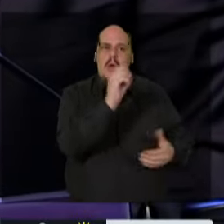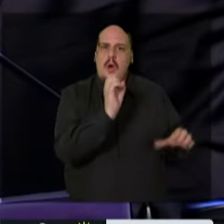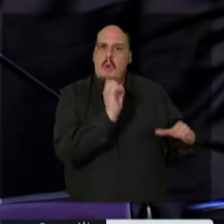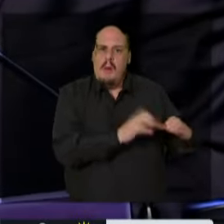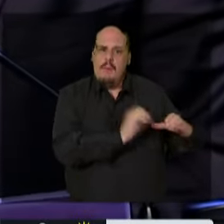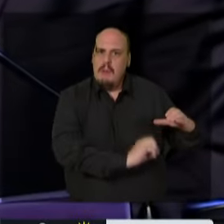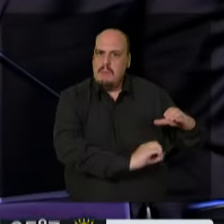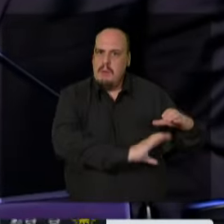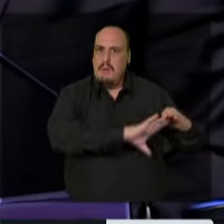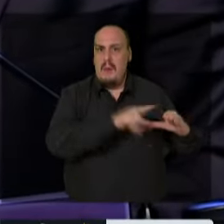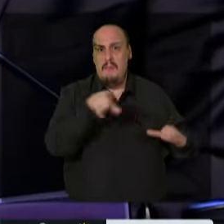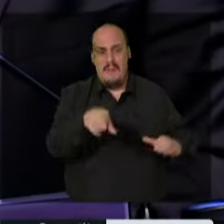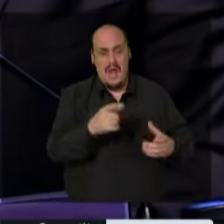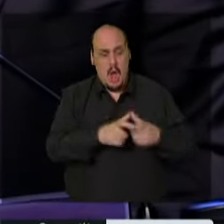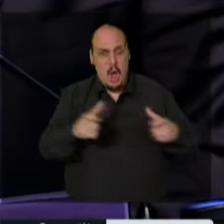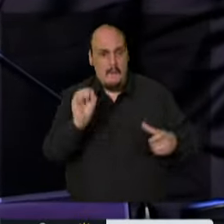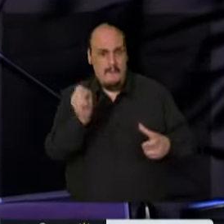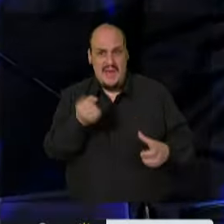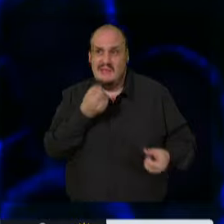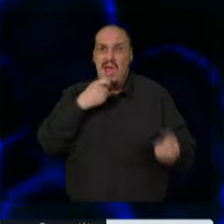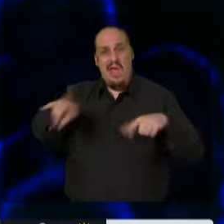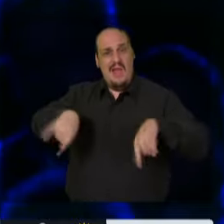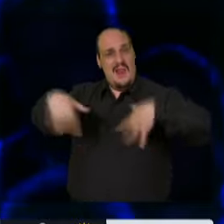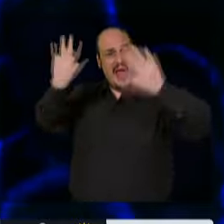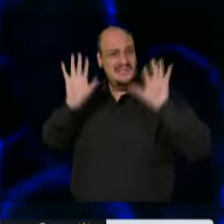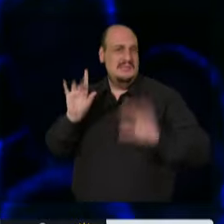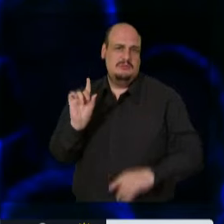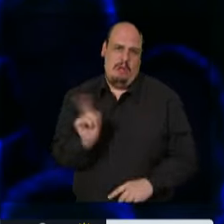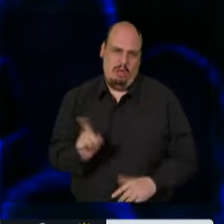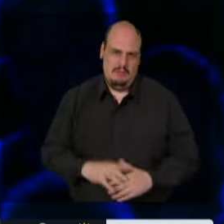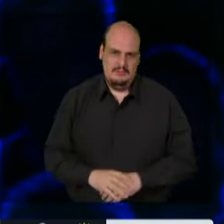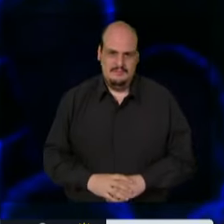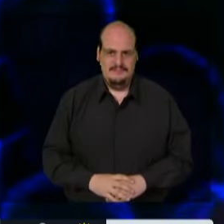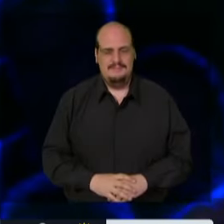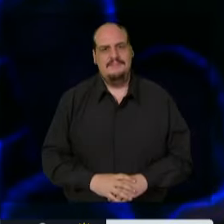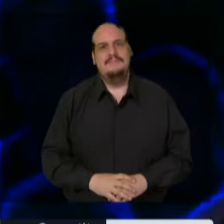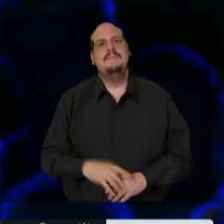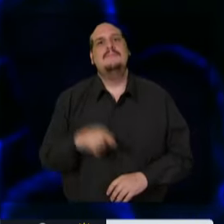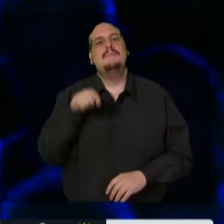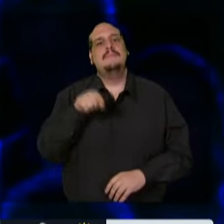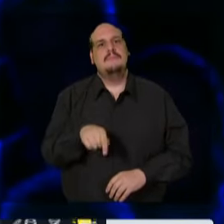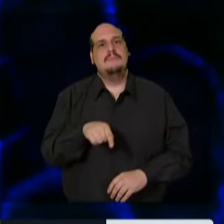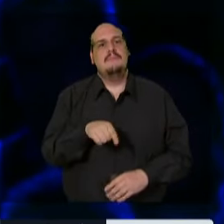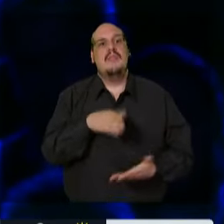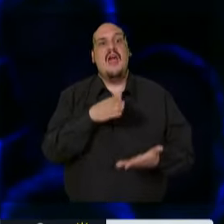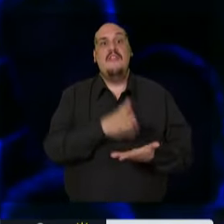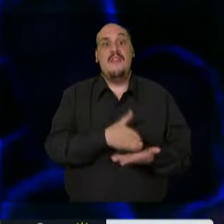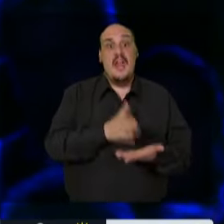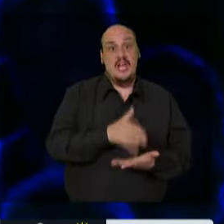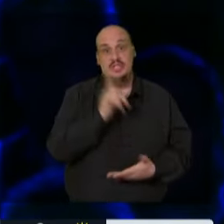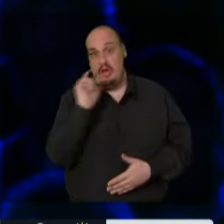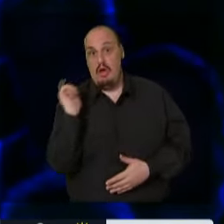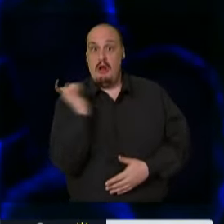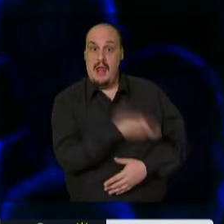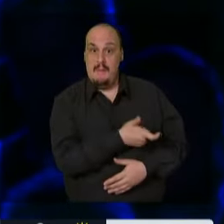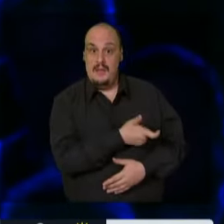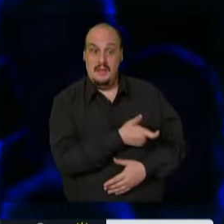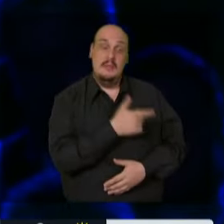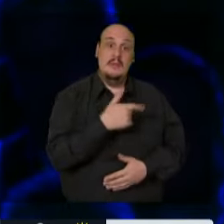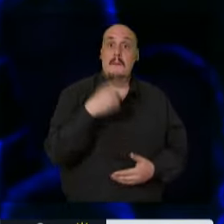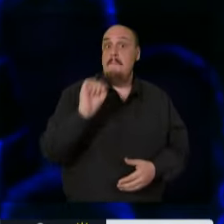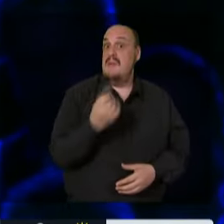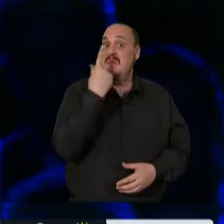y poniendo otra bandera en el Banco Central. La primera vez que se da un derecho a réplica. Sobre un